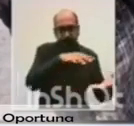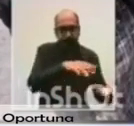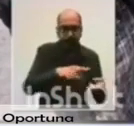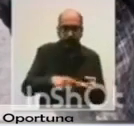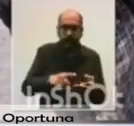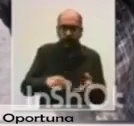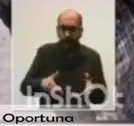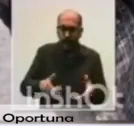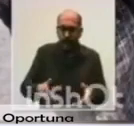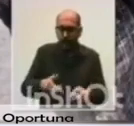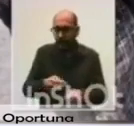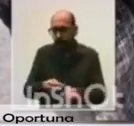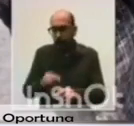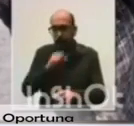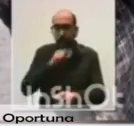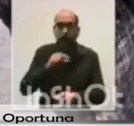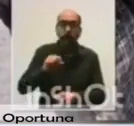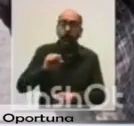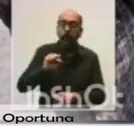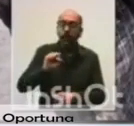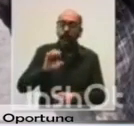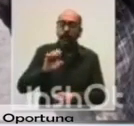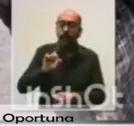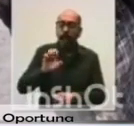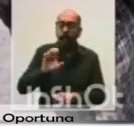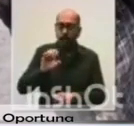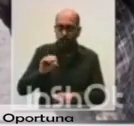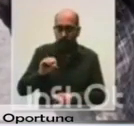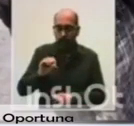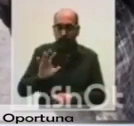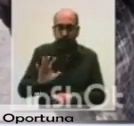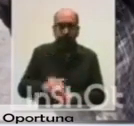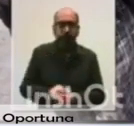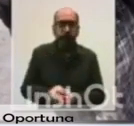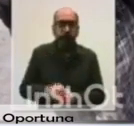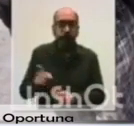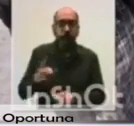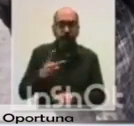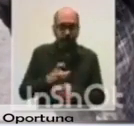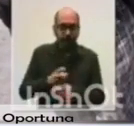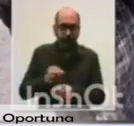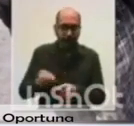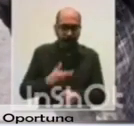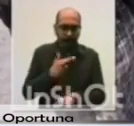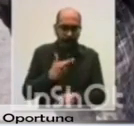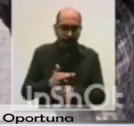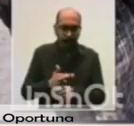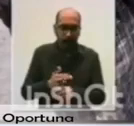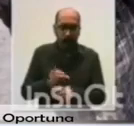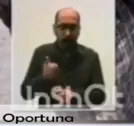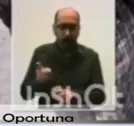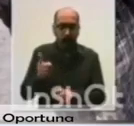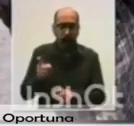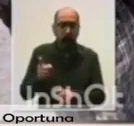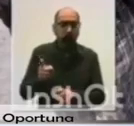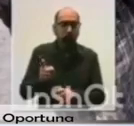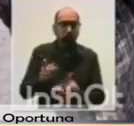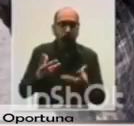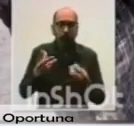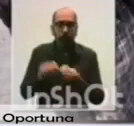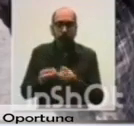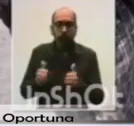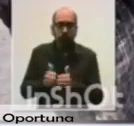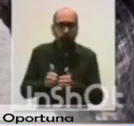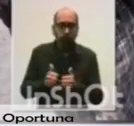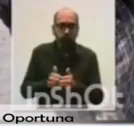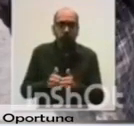públicos. El tema de SEDECO, gobernador, nos informaba el subsecretario que estuvo por allá con los integrantes